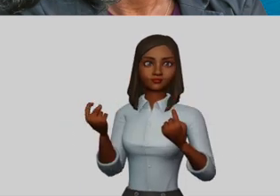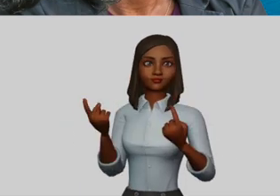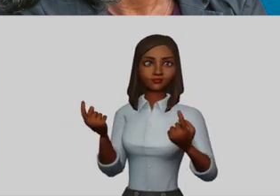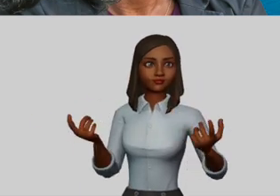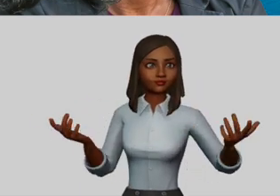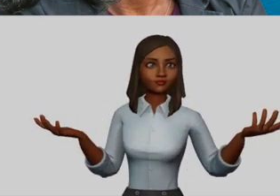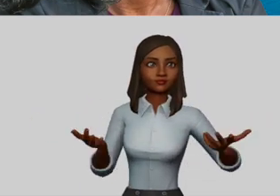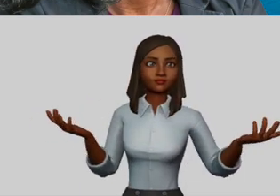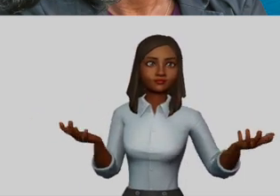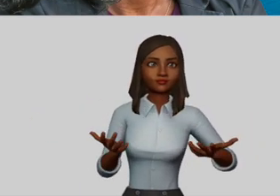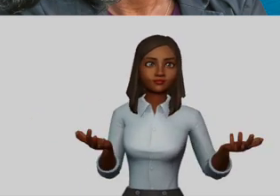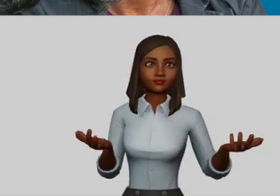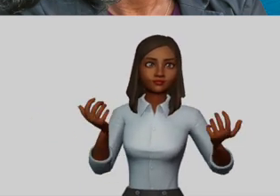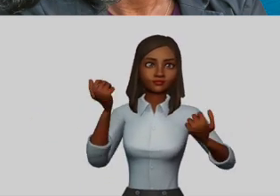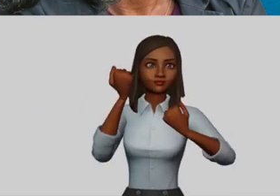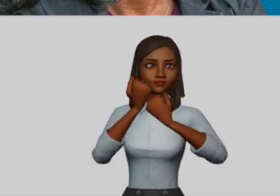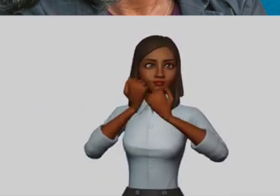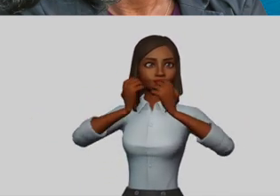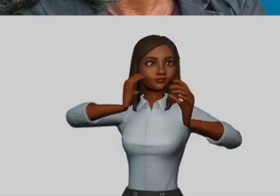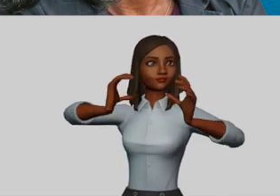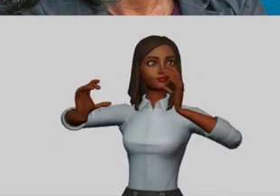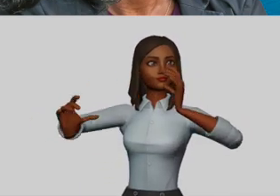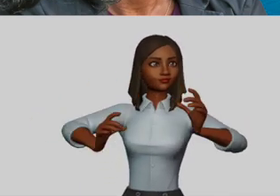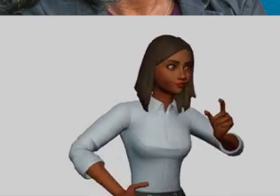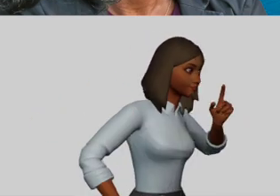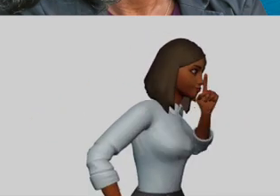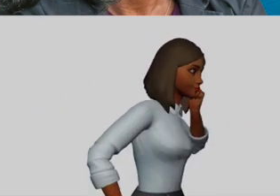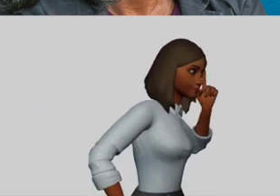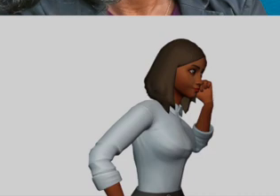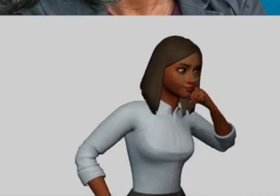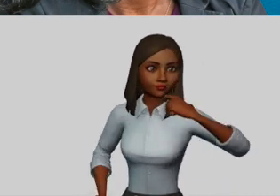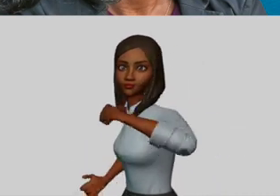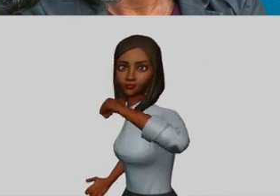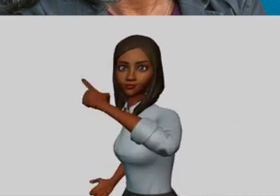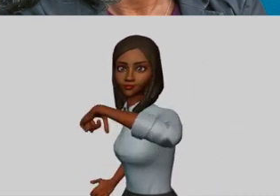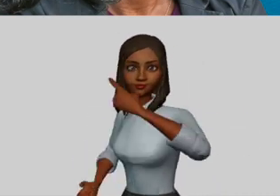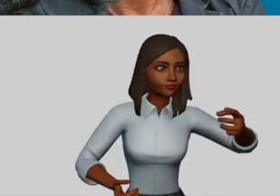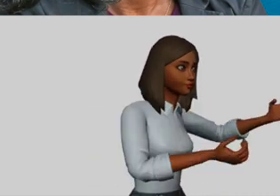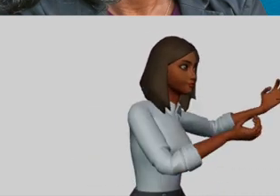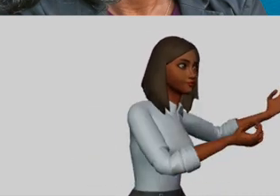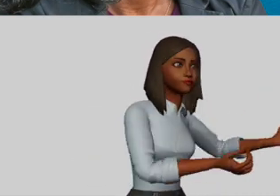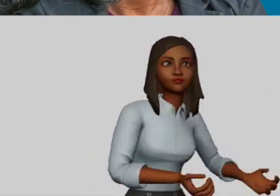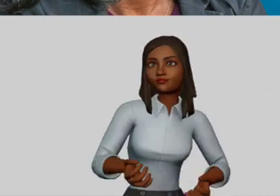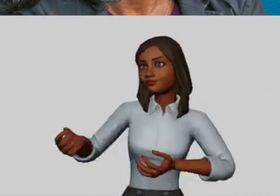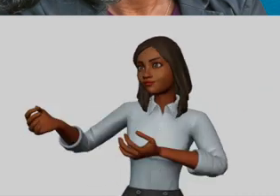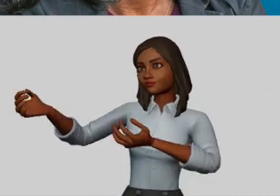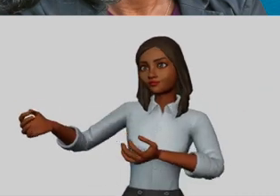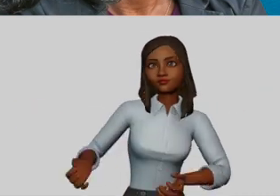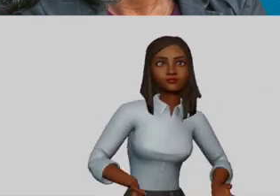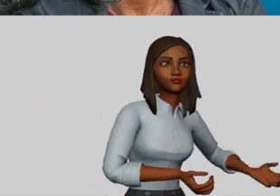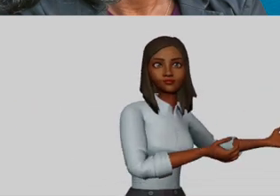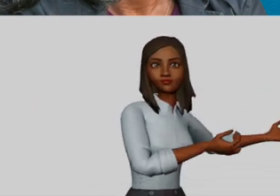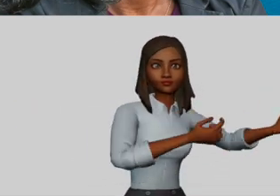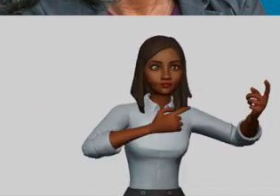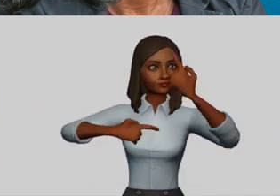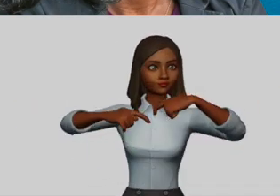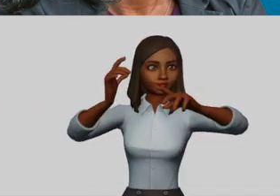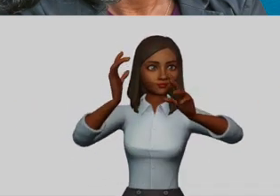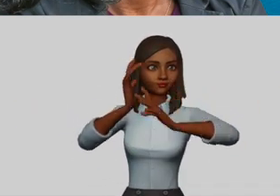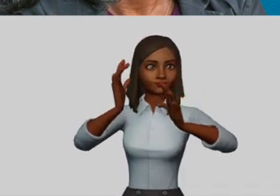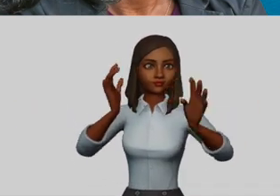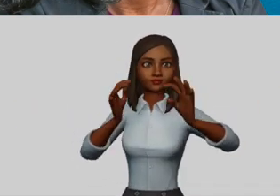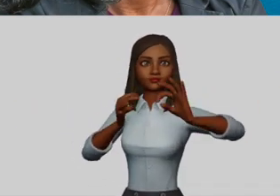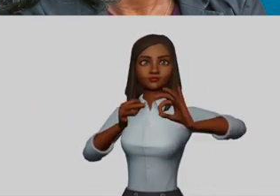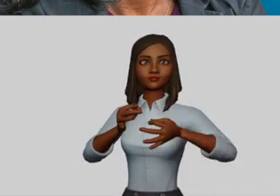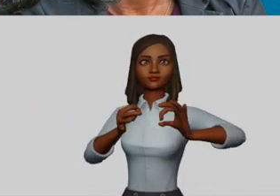donde aprendió también lenguajes de programación y conoció a sus 2 cofundadoras, una de ellas una persona sorda, dando raíz